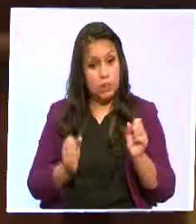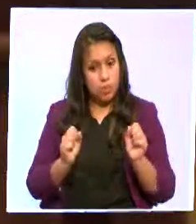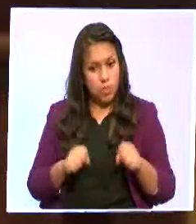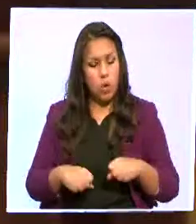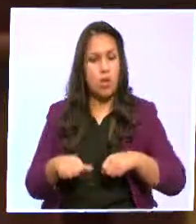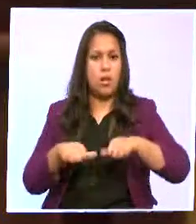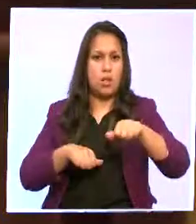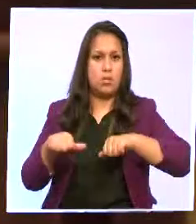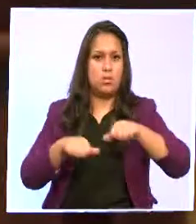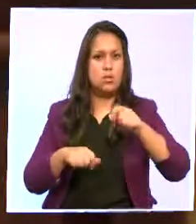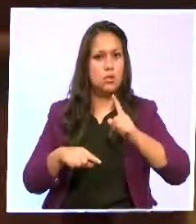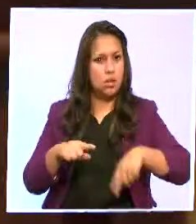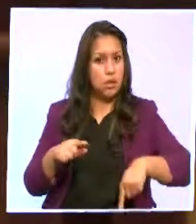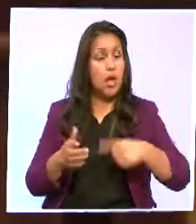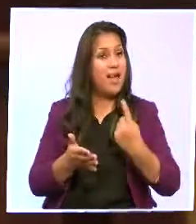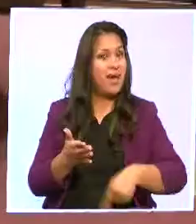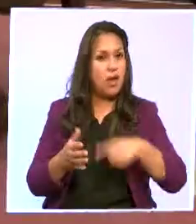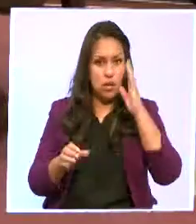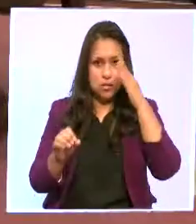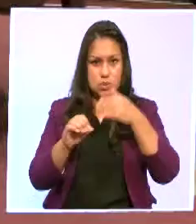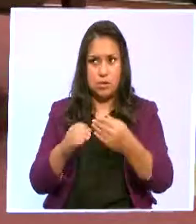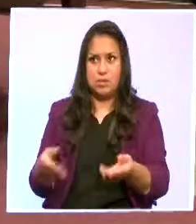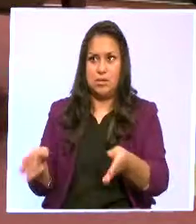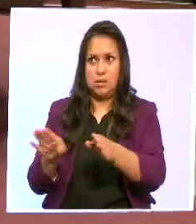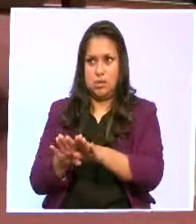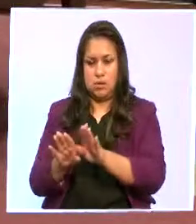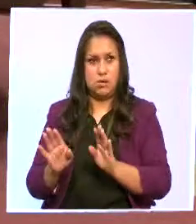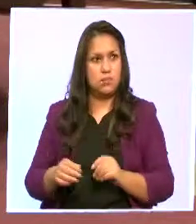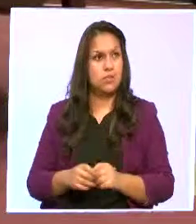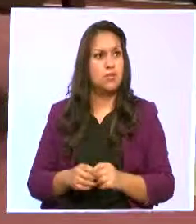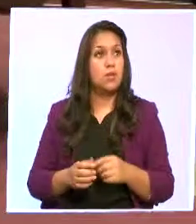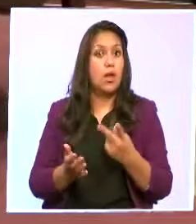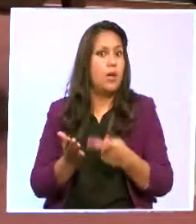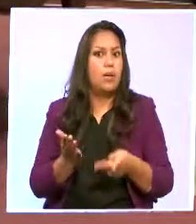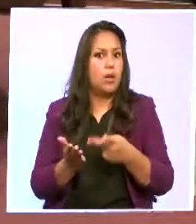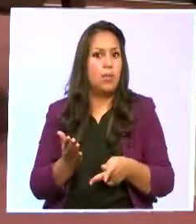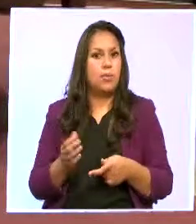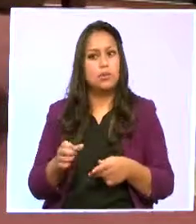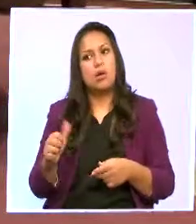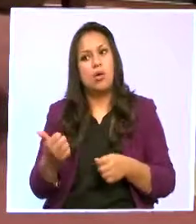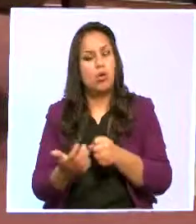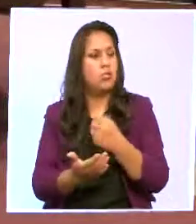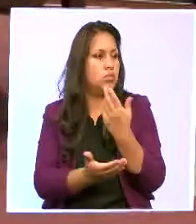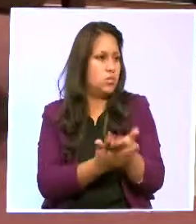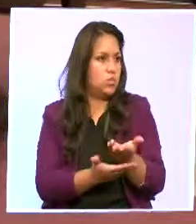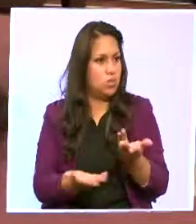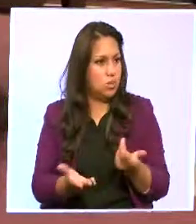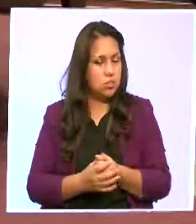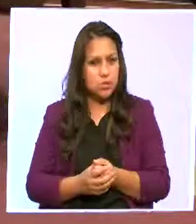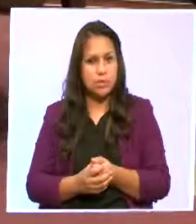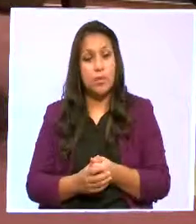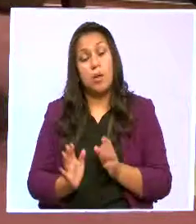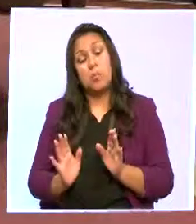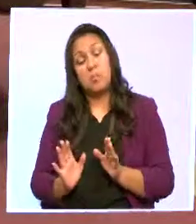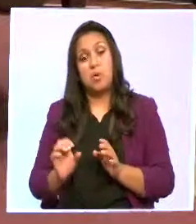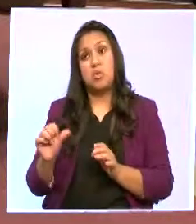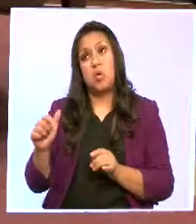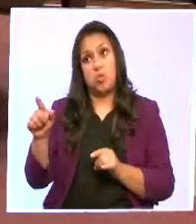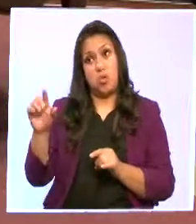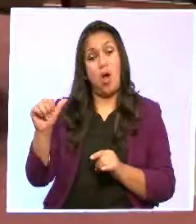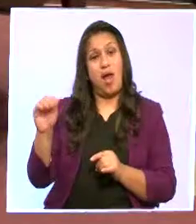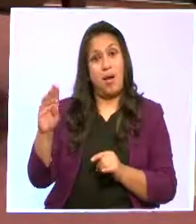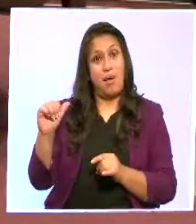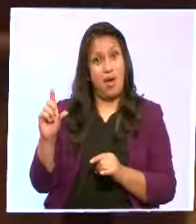objetivo de cerrar las universidades está claro pero los proyectos el proyecto que recoge el abad y que lo presente es